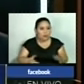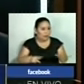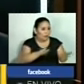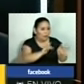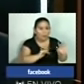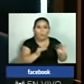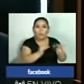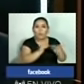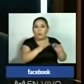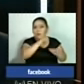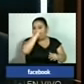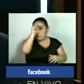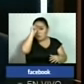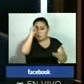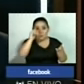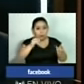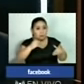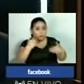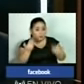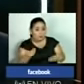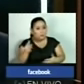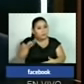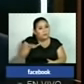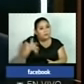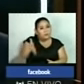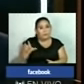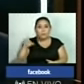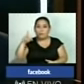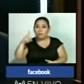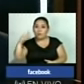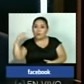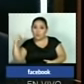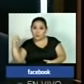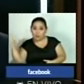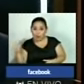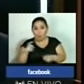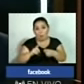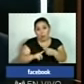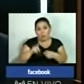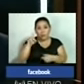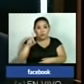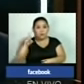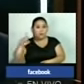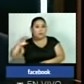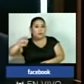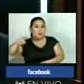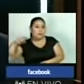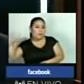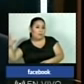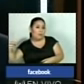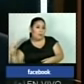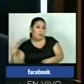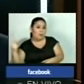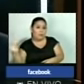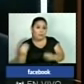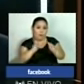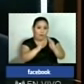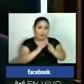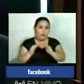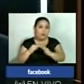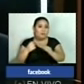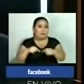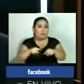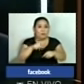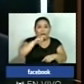desempleo. Y esto haría que alrededor de 100 a 110 mil hogares pasen a vivir en